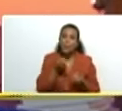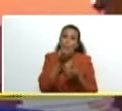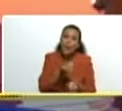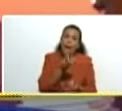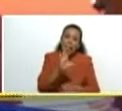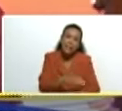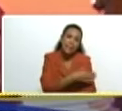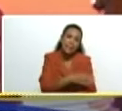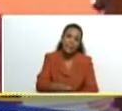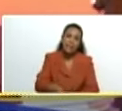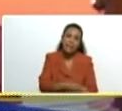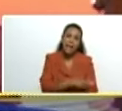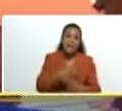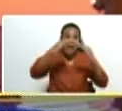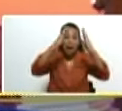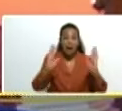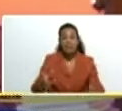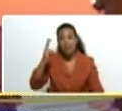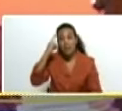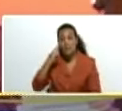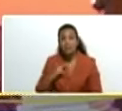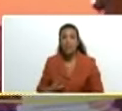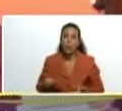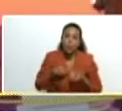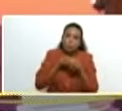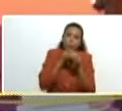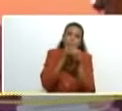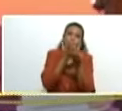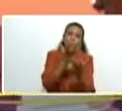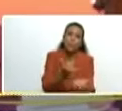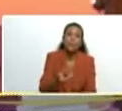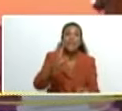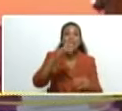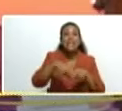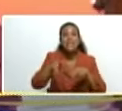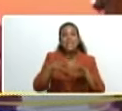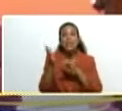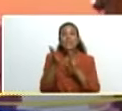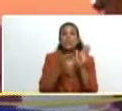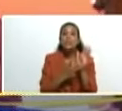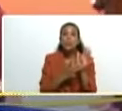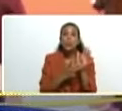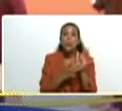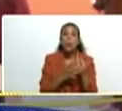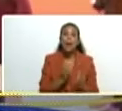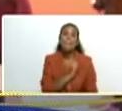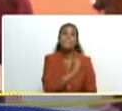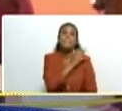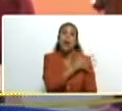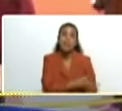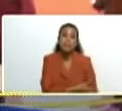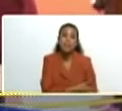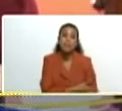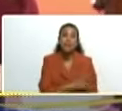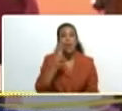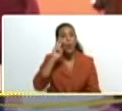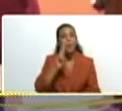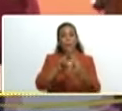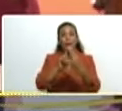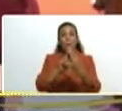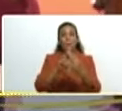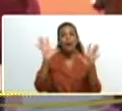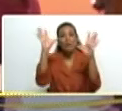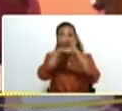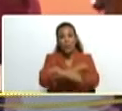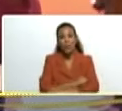cantar desde la Casa del Libertador, el Niño Jesús Palestina. Hasta la próxima, muchas